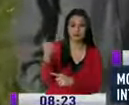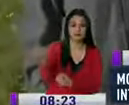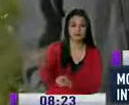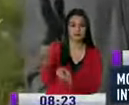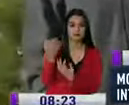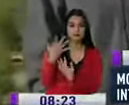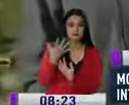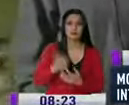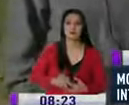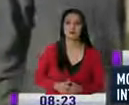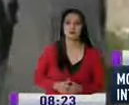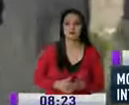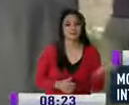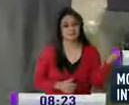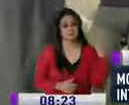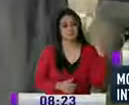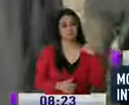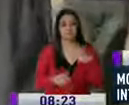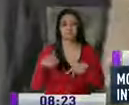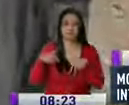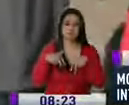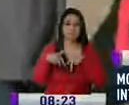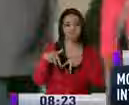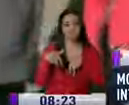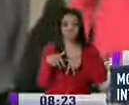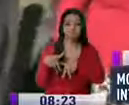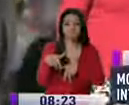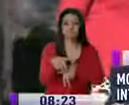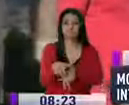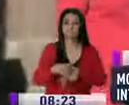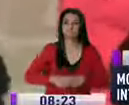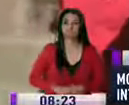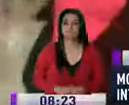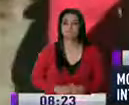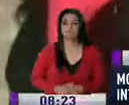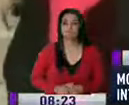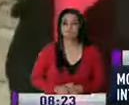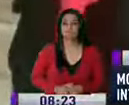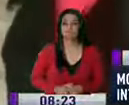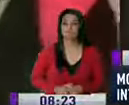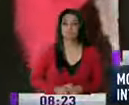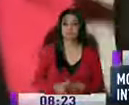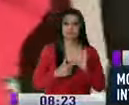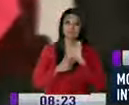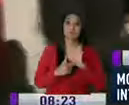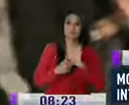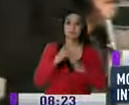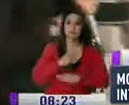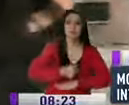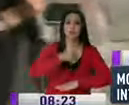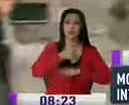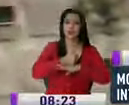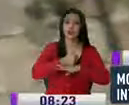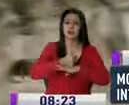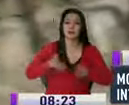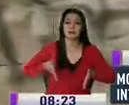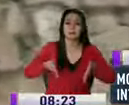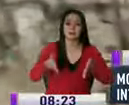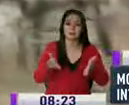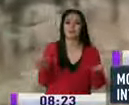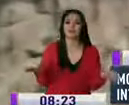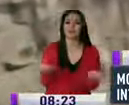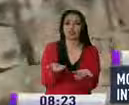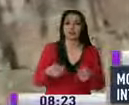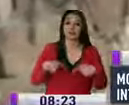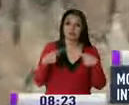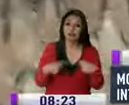con los vecinos. Yo quiero que caminemos un poquito, vecinos, acompáñenme por aquí para mostrar a la autoridad cómo se encuentra este pasaje, que todos los